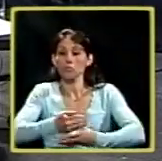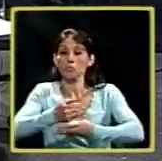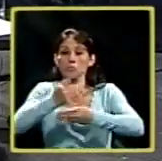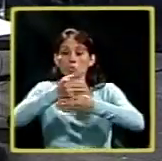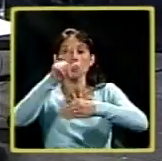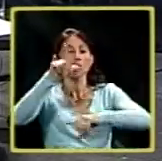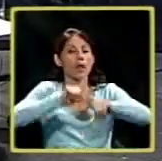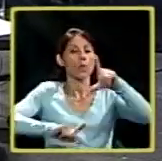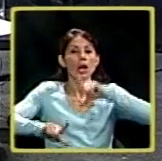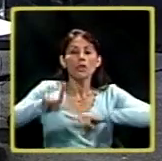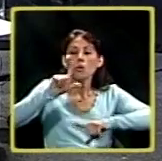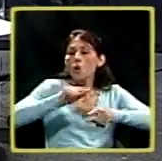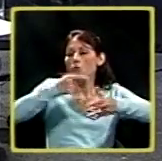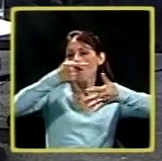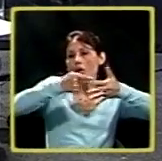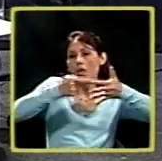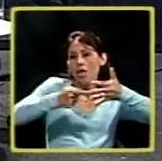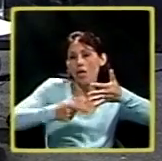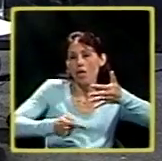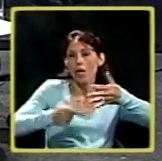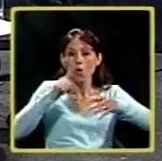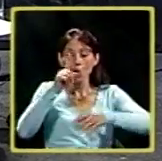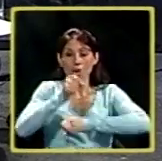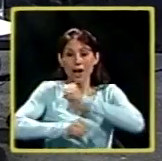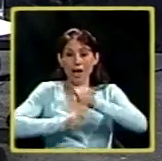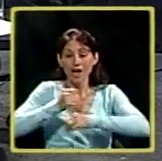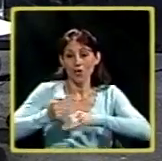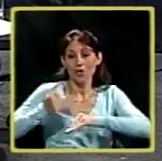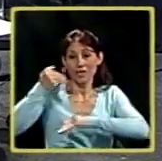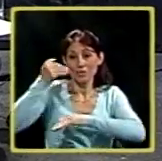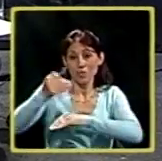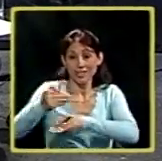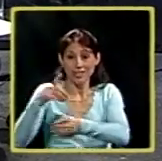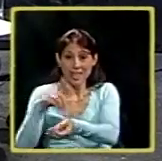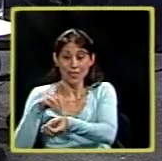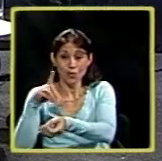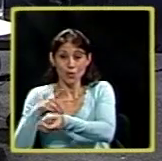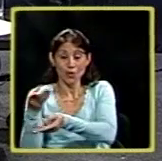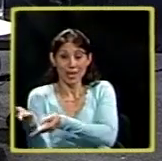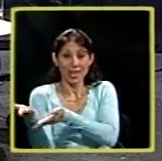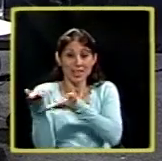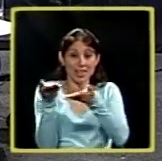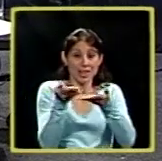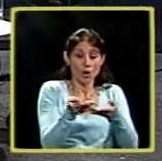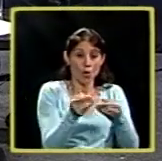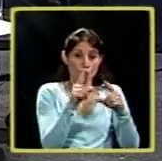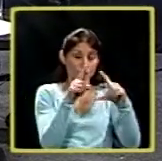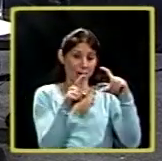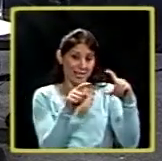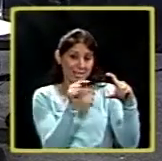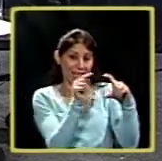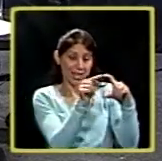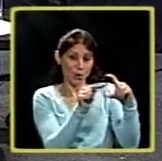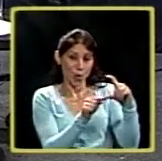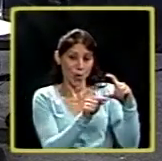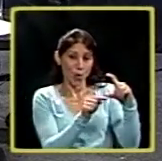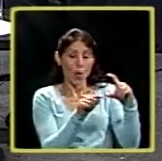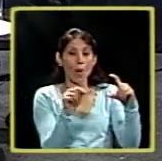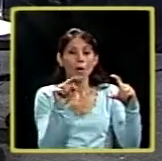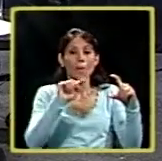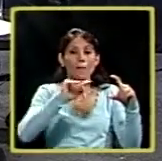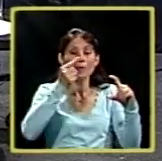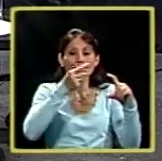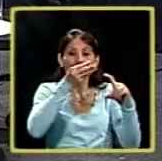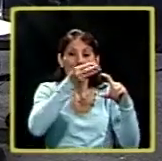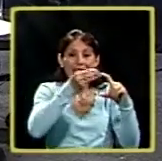las especificaciones, y un año después Fleming le entregó al Estado Mayor un frasquito con el primer líquido